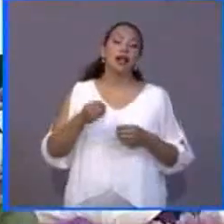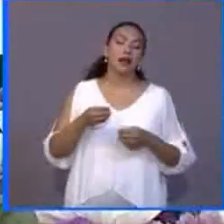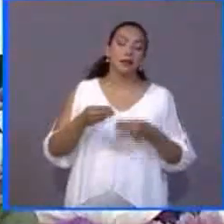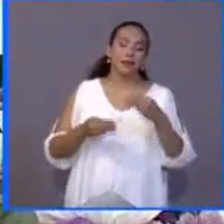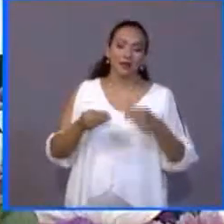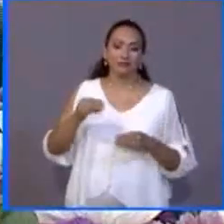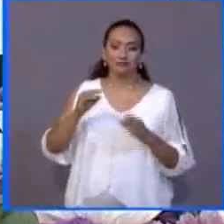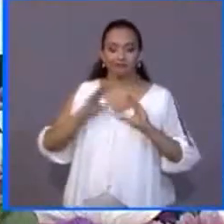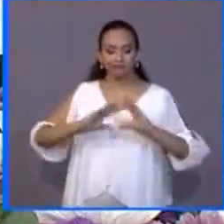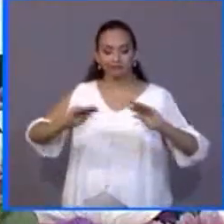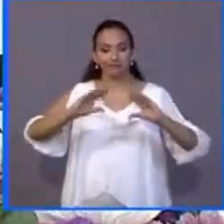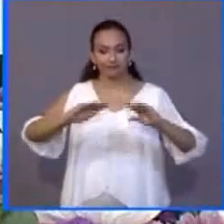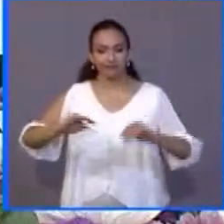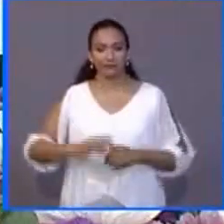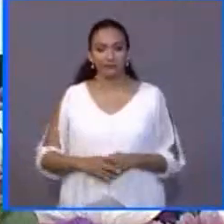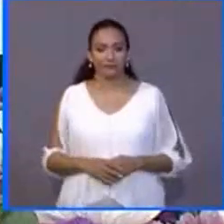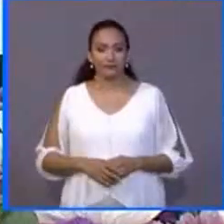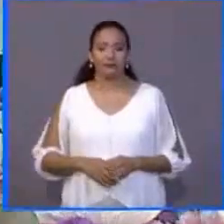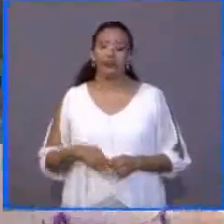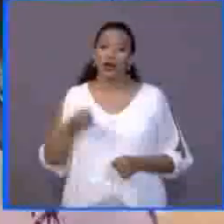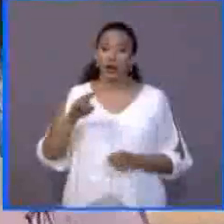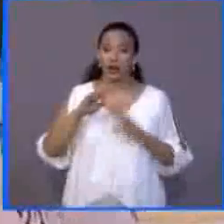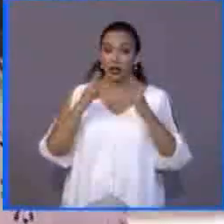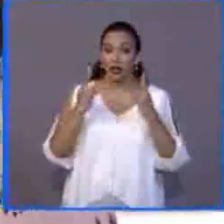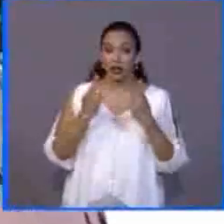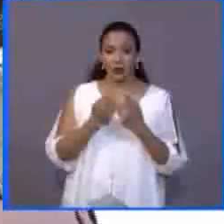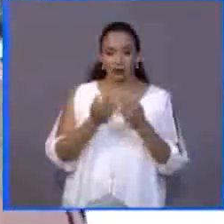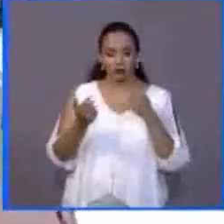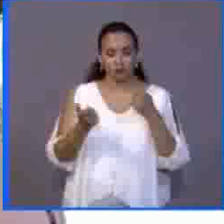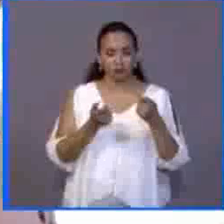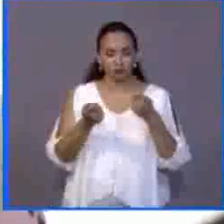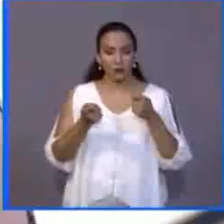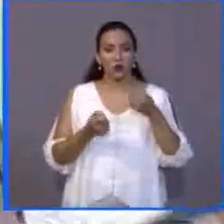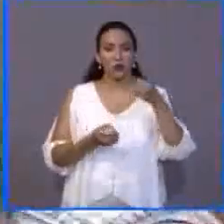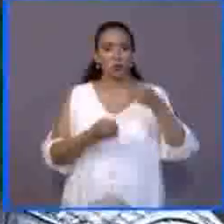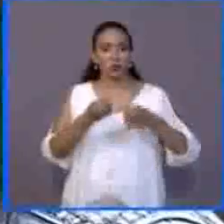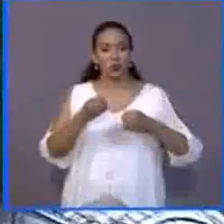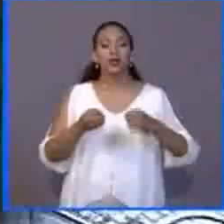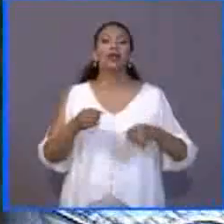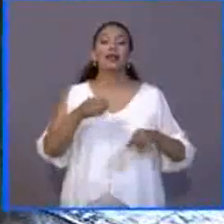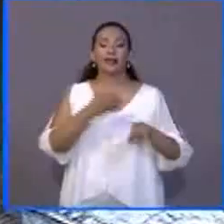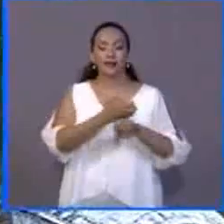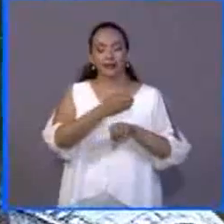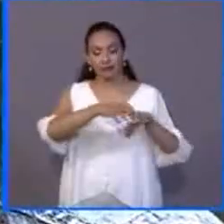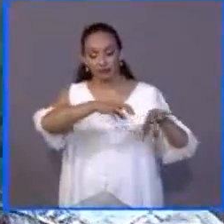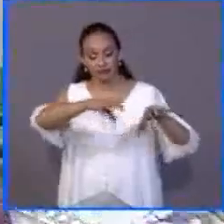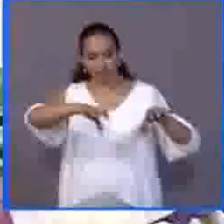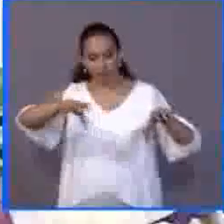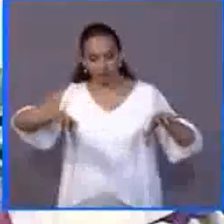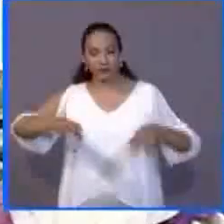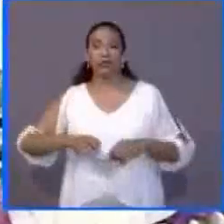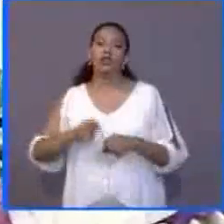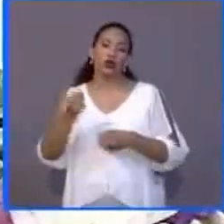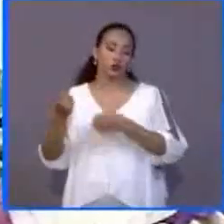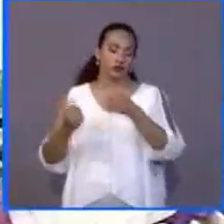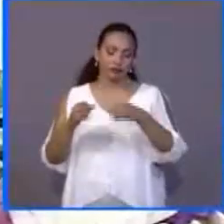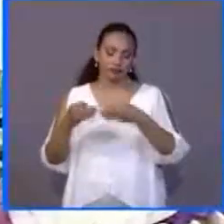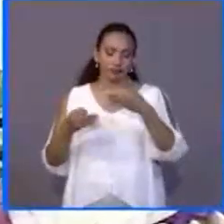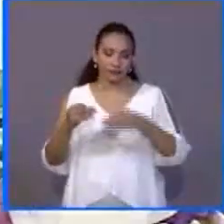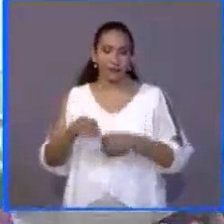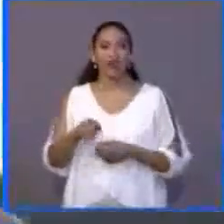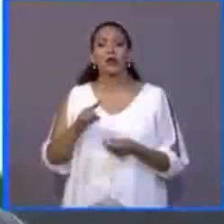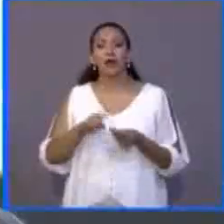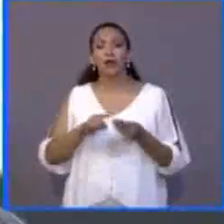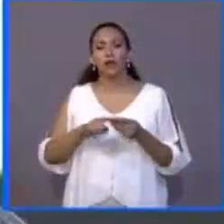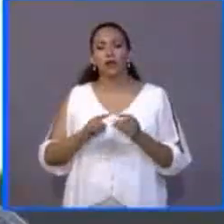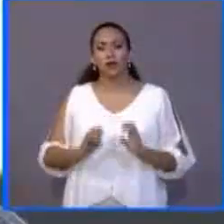del Carmen García González. En el evento organizado por la Coordinación de Juzgadores de Distrito y Tribunales Federales Laborales, en las instalaciones